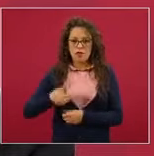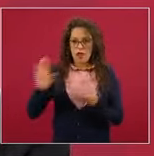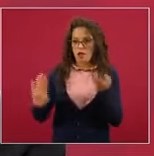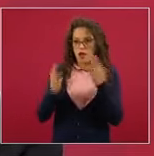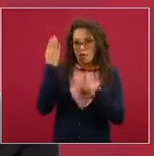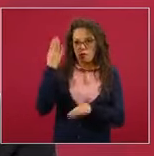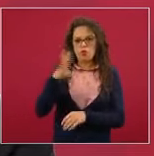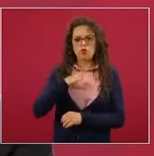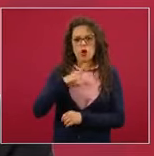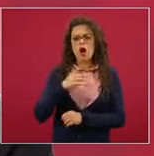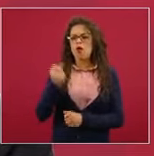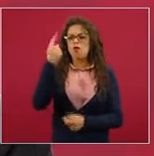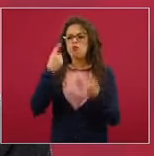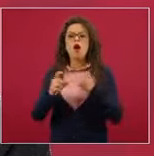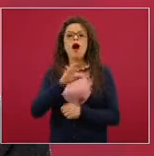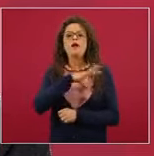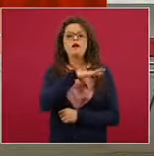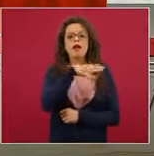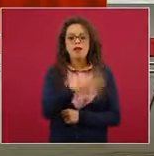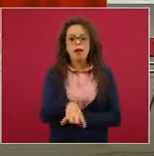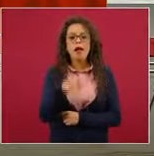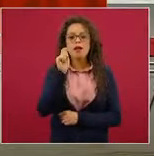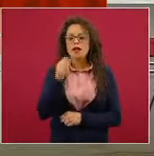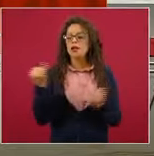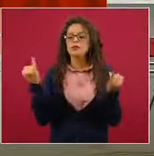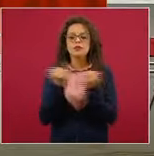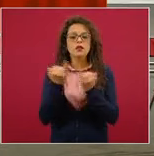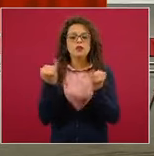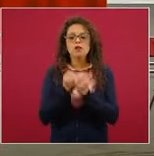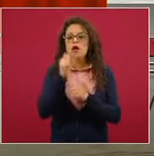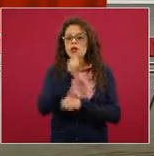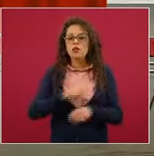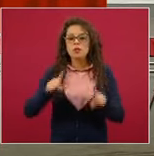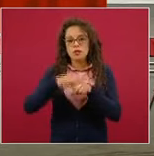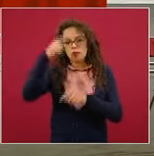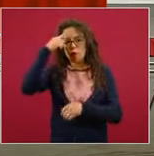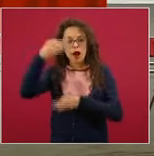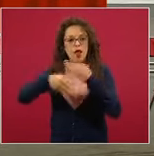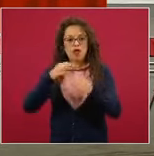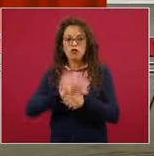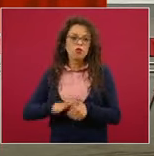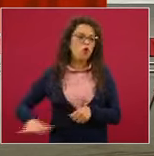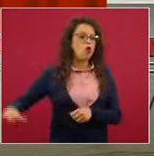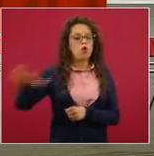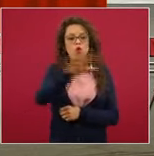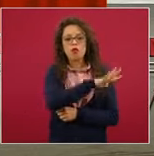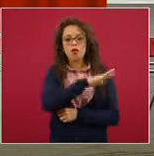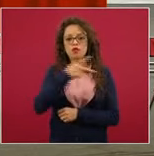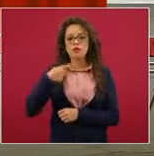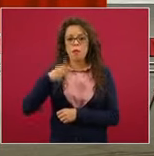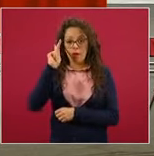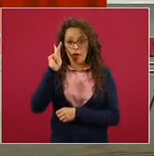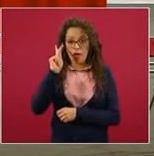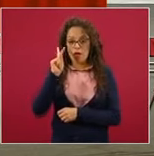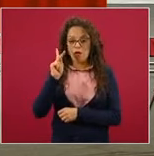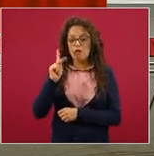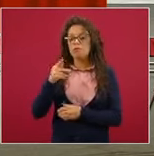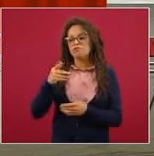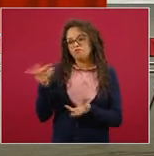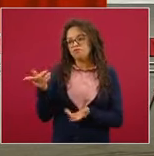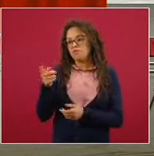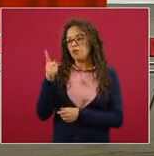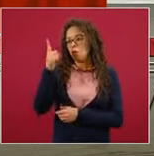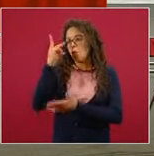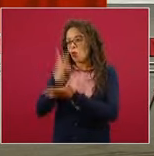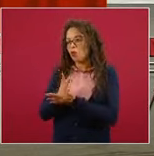son los mismos que ocurren para toda la población, simplemente focalizados en atención a una persona que por razones